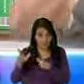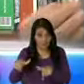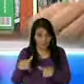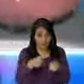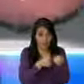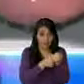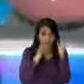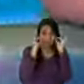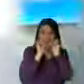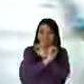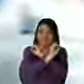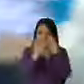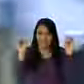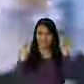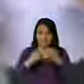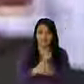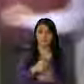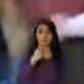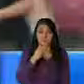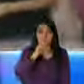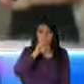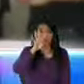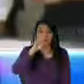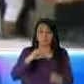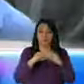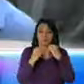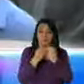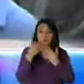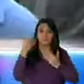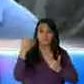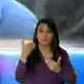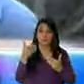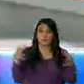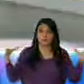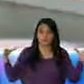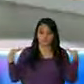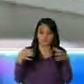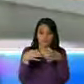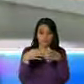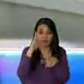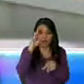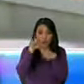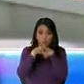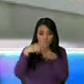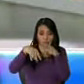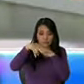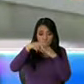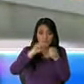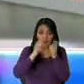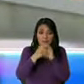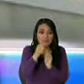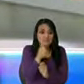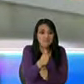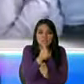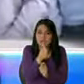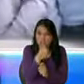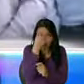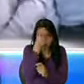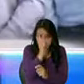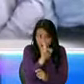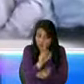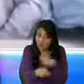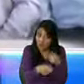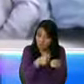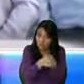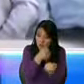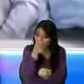otro. Enfatizando que las 34 organizaciones políticas que conforman el denominado acuerdo deberán decidir individualmente si apoyarán a